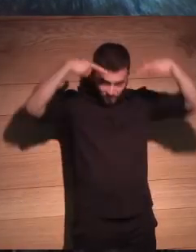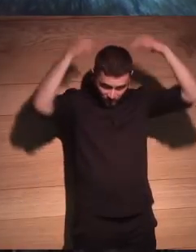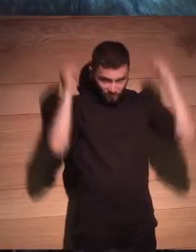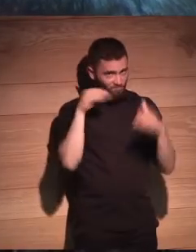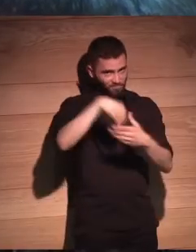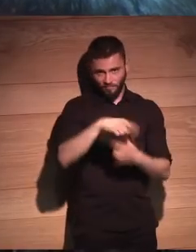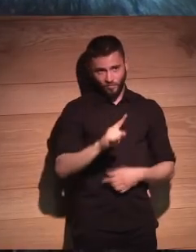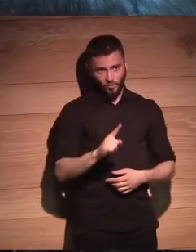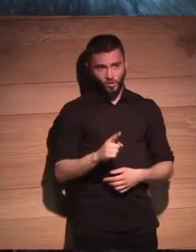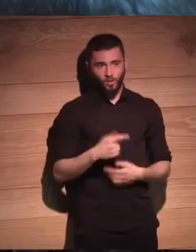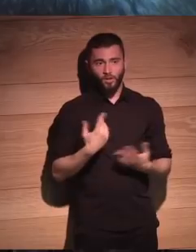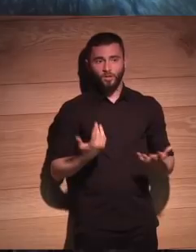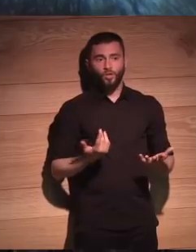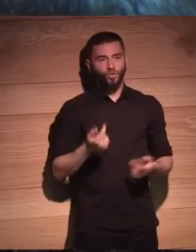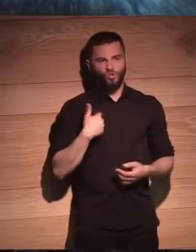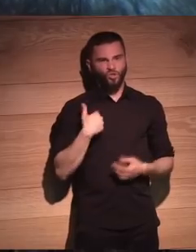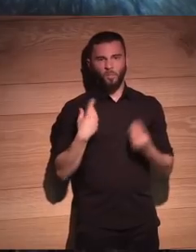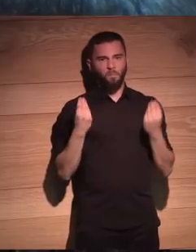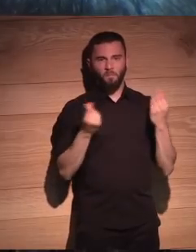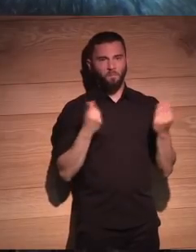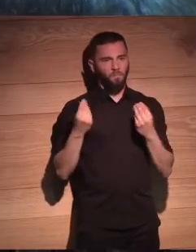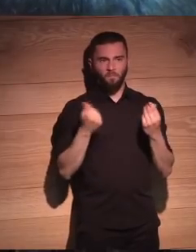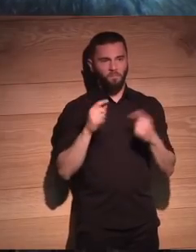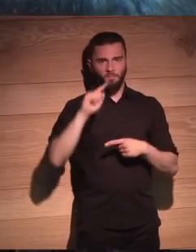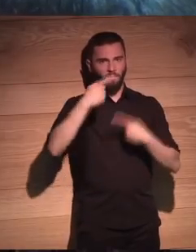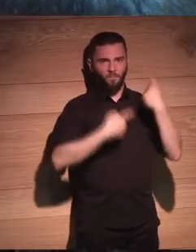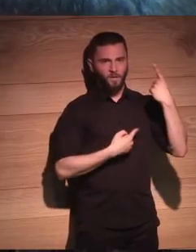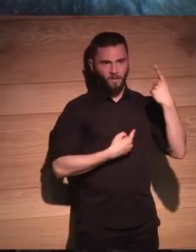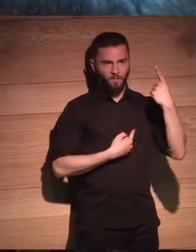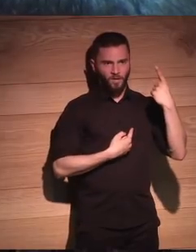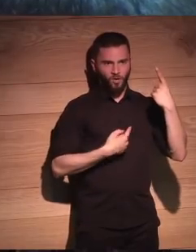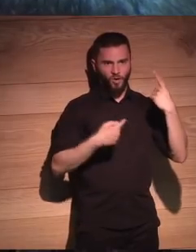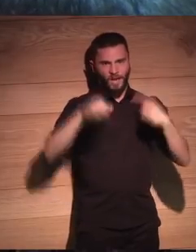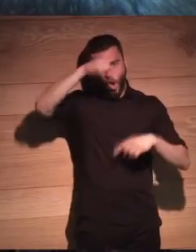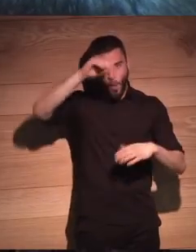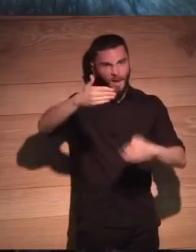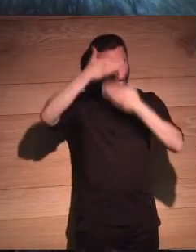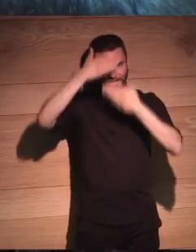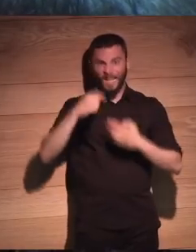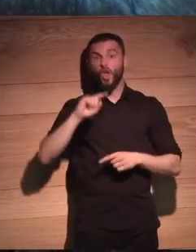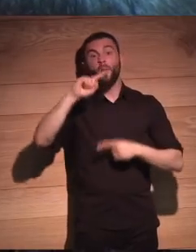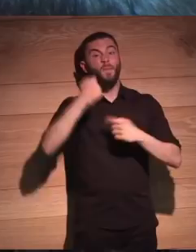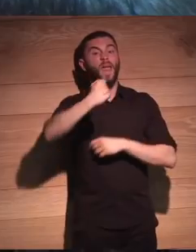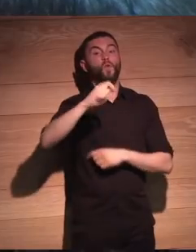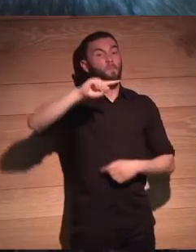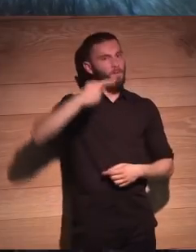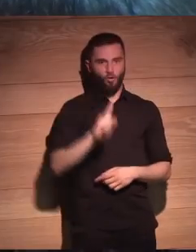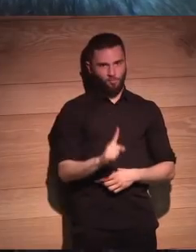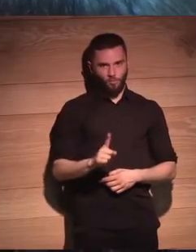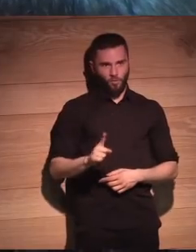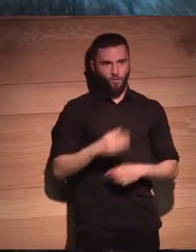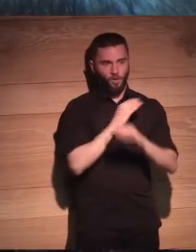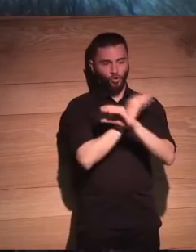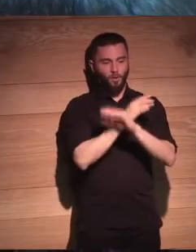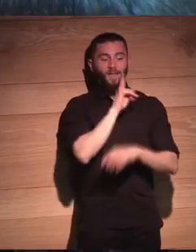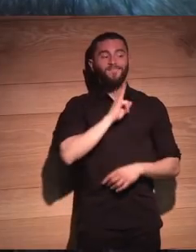noir. Yo no veo que sea el primer superhéroe el hombre enmascarado, ¿no? Según eso, todos los héroes de los cómics